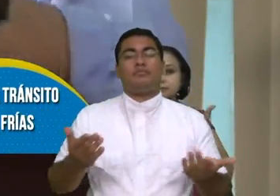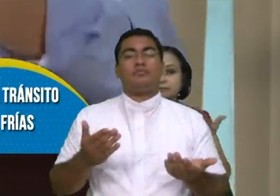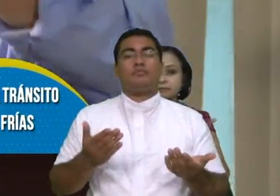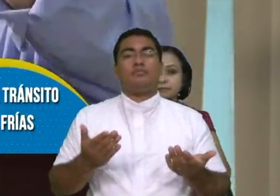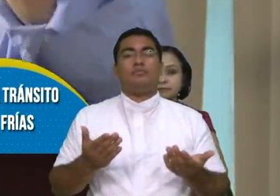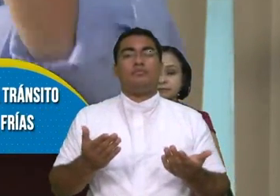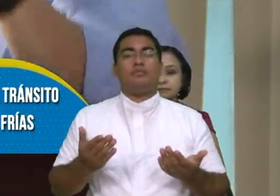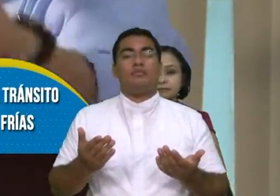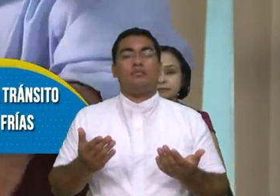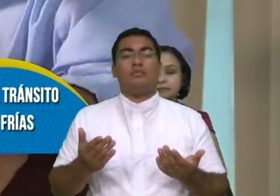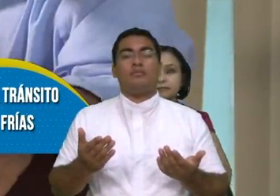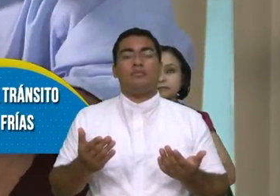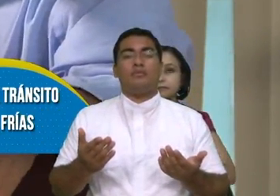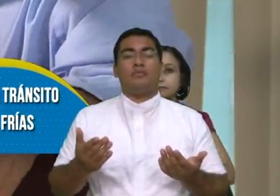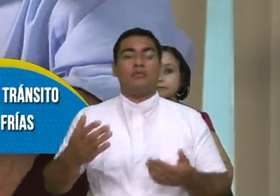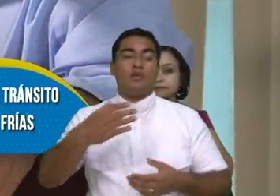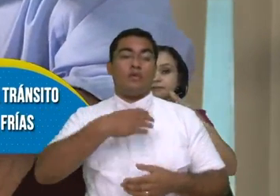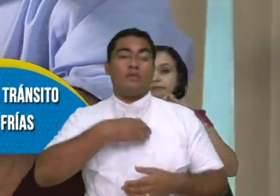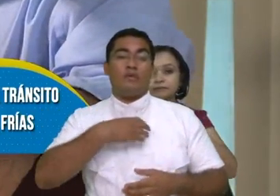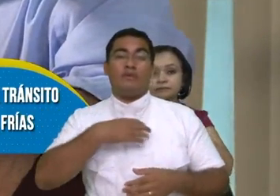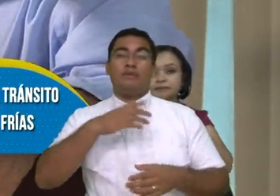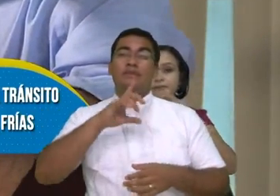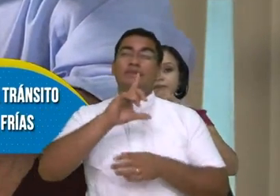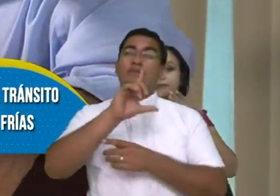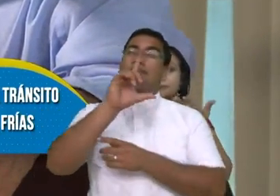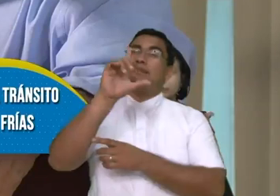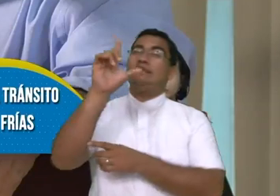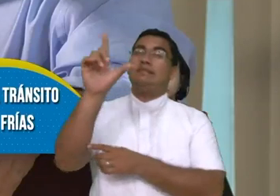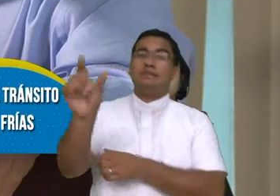en nuestras comunidades.